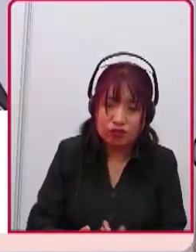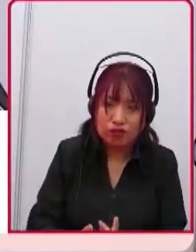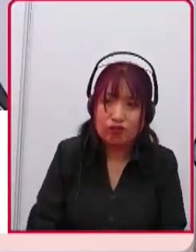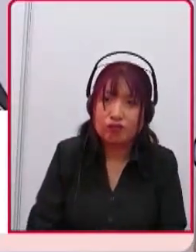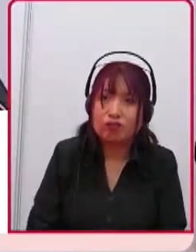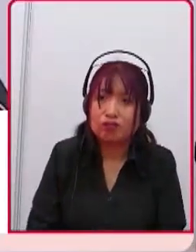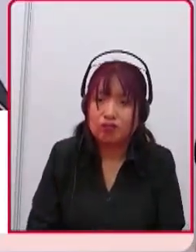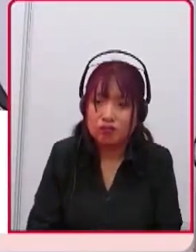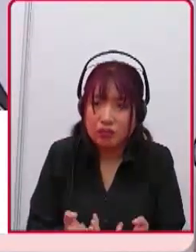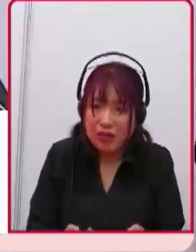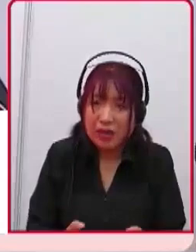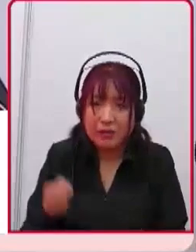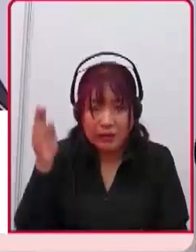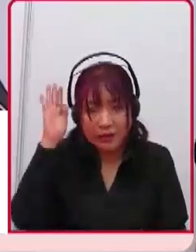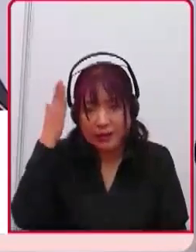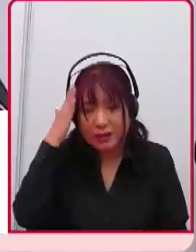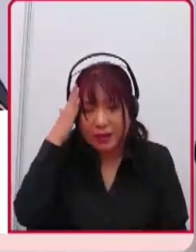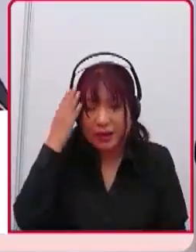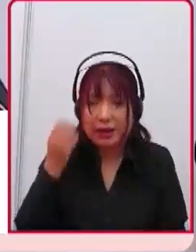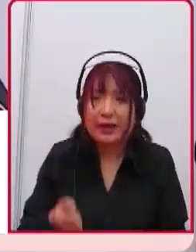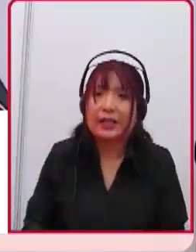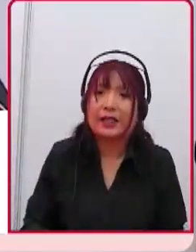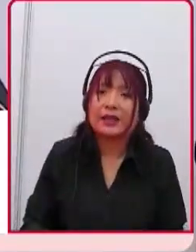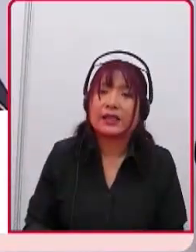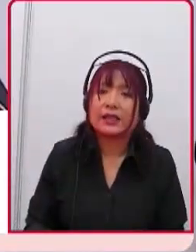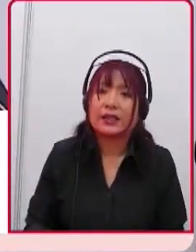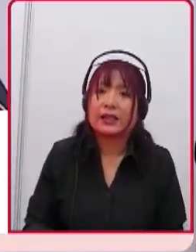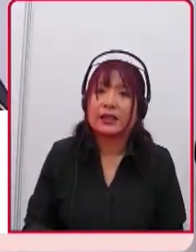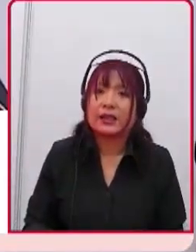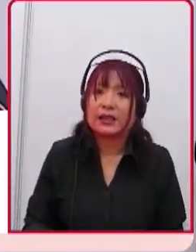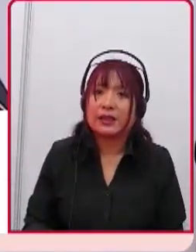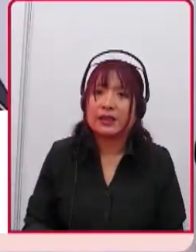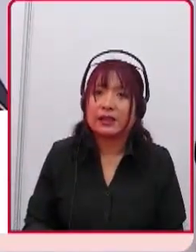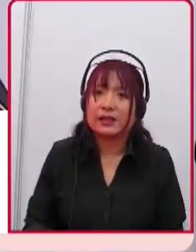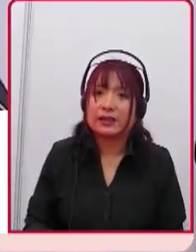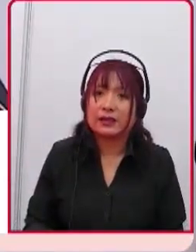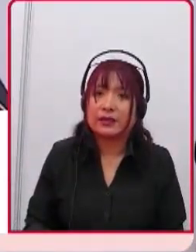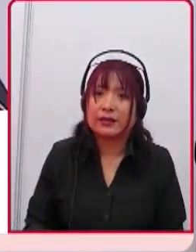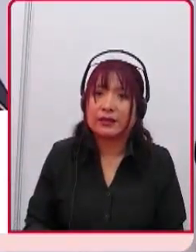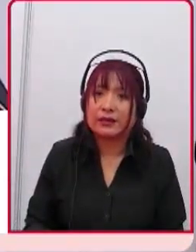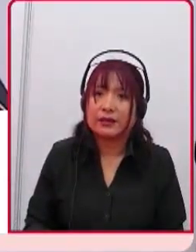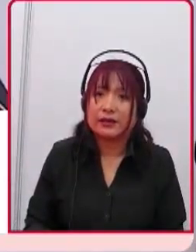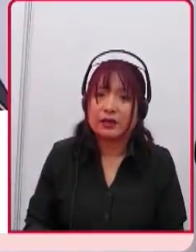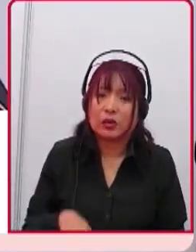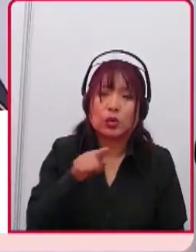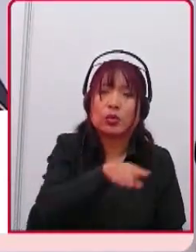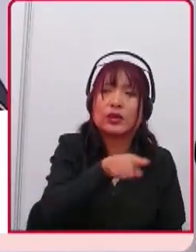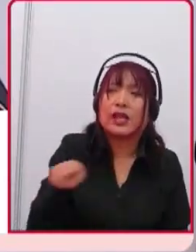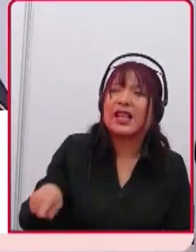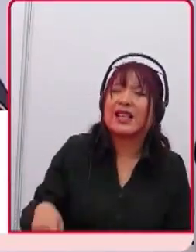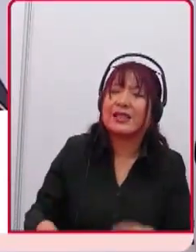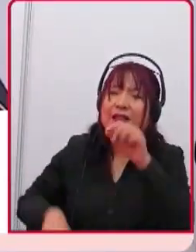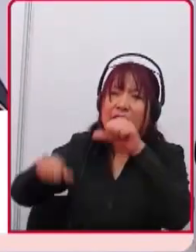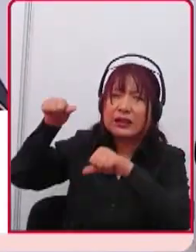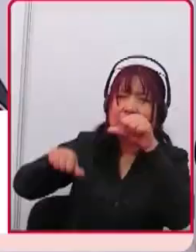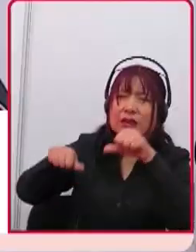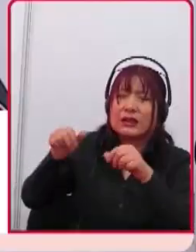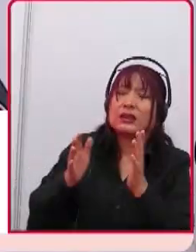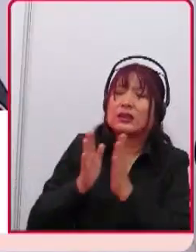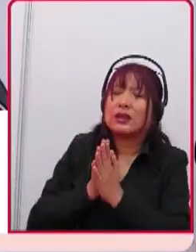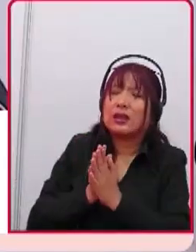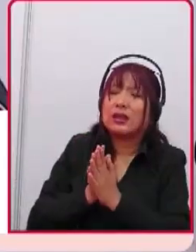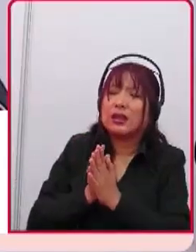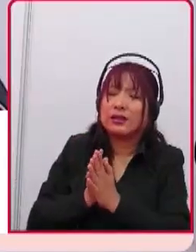¿ustedes se han percatado de este equipo cuando se va a ejecutar en una mina subsuelo?